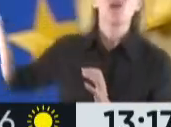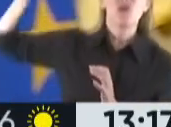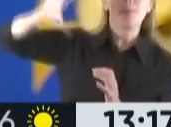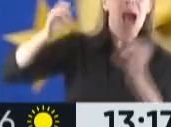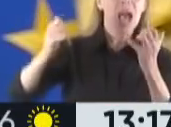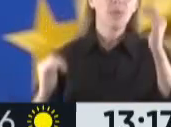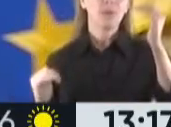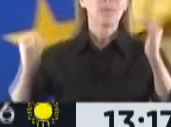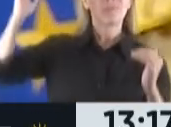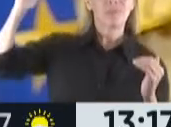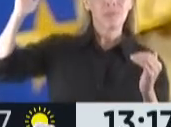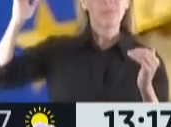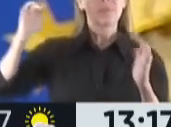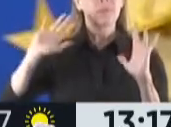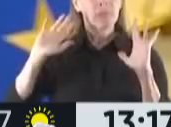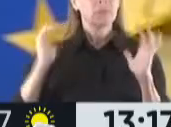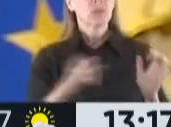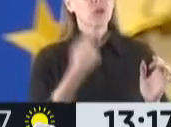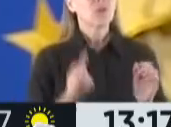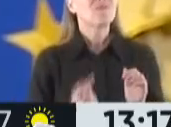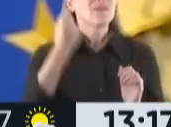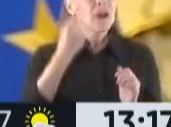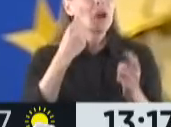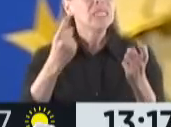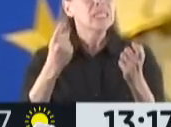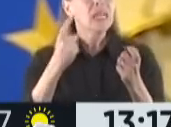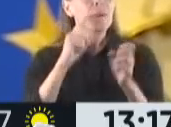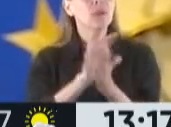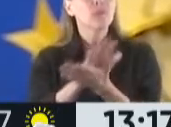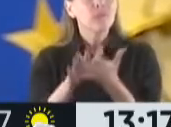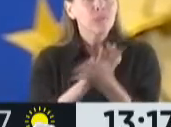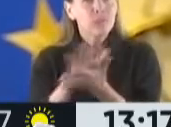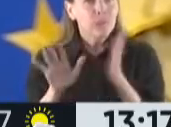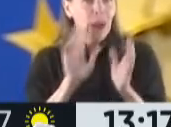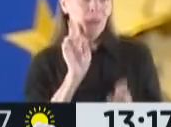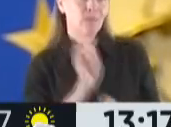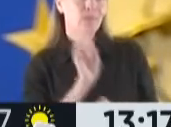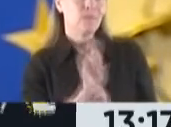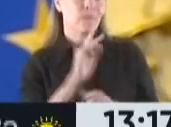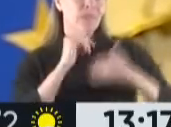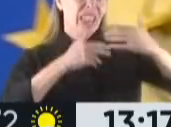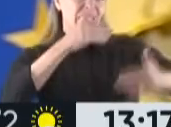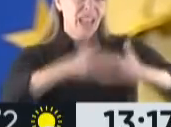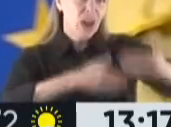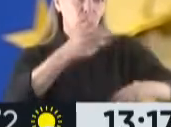necesitamos aclarar para preservar el desarrollo propio de nuestra región.